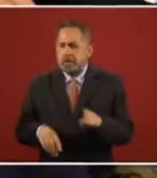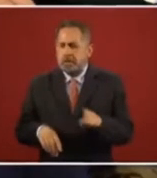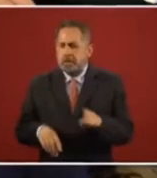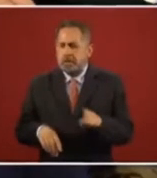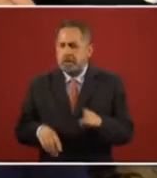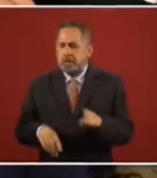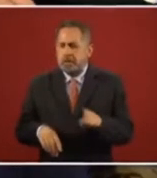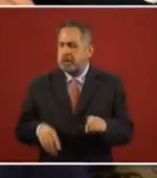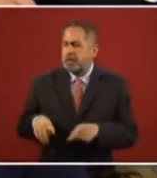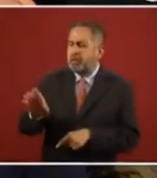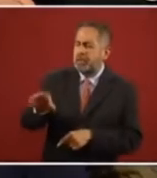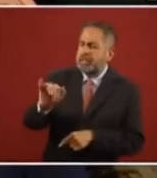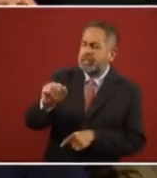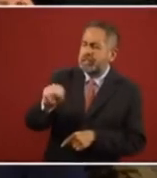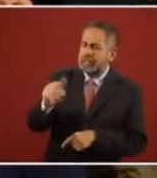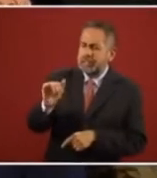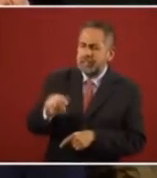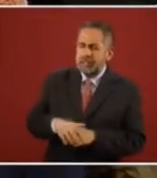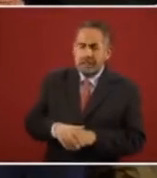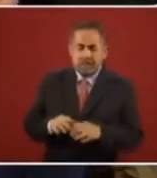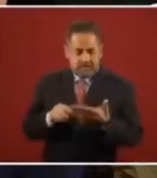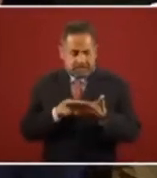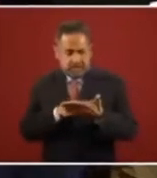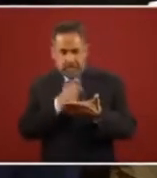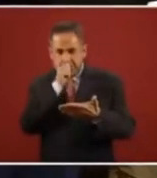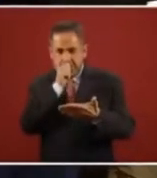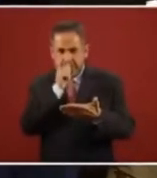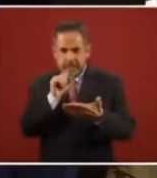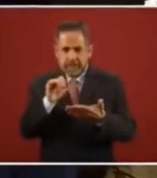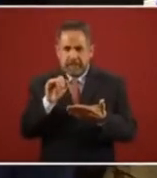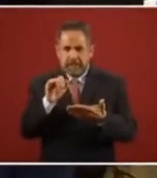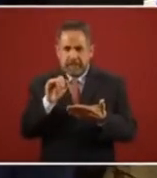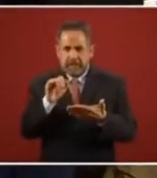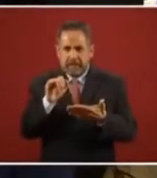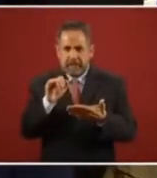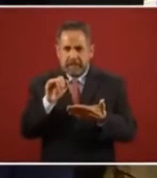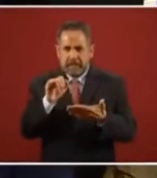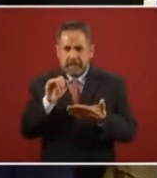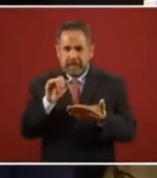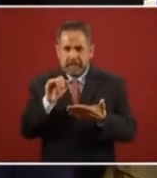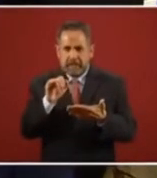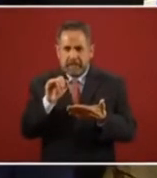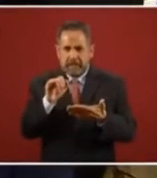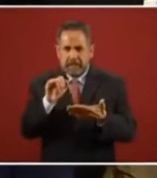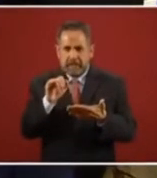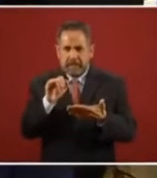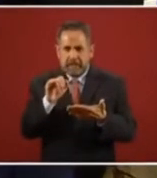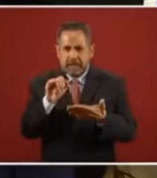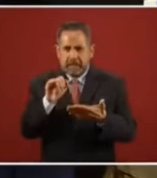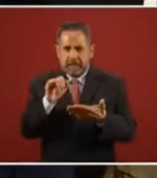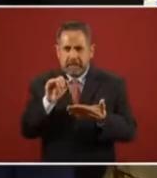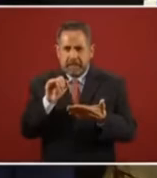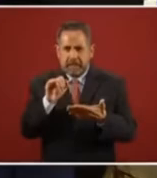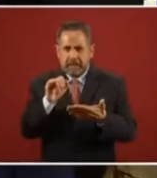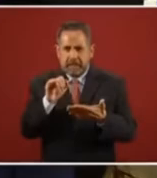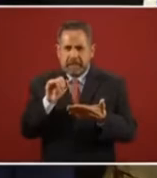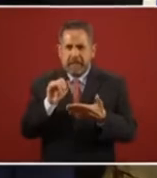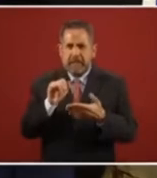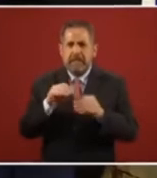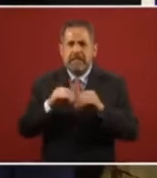en el liceo nacional de precios al consumidor del indec price state a